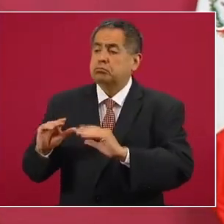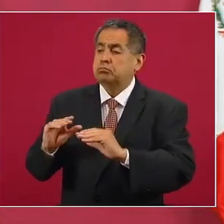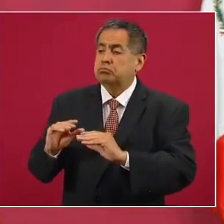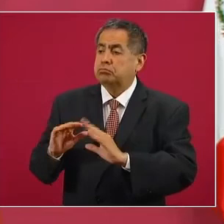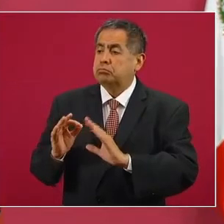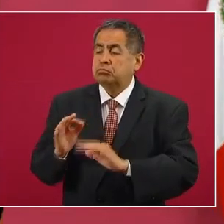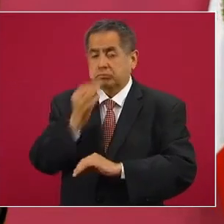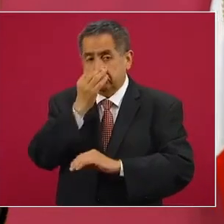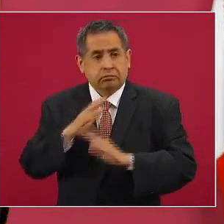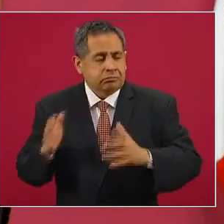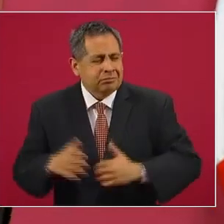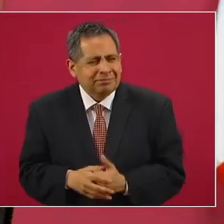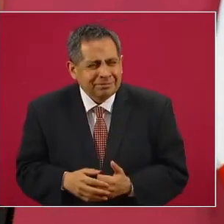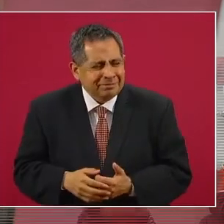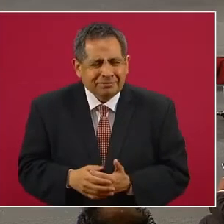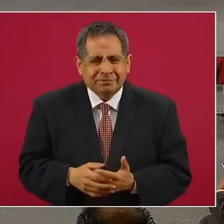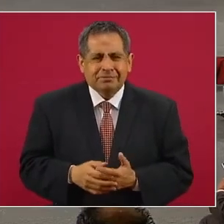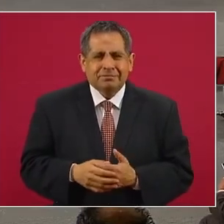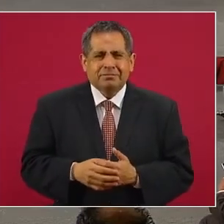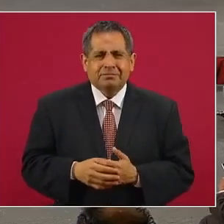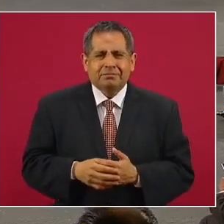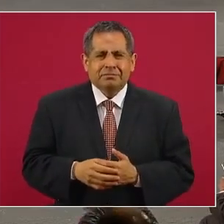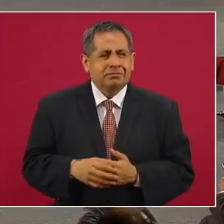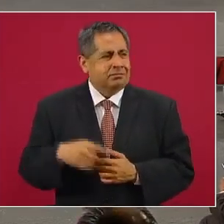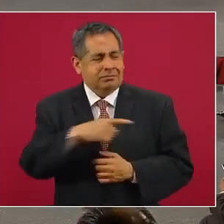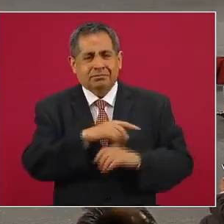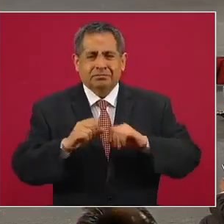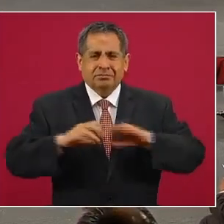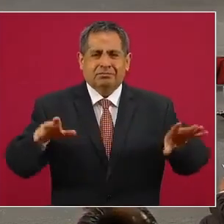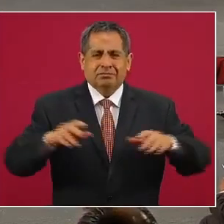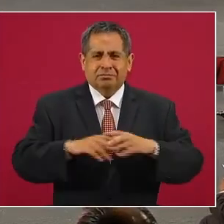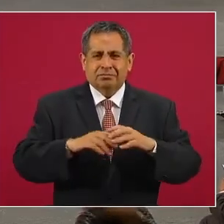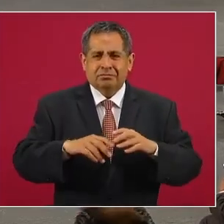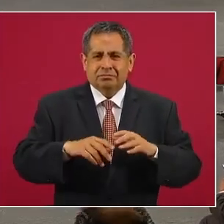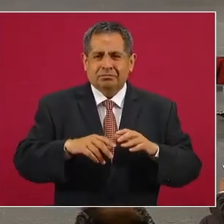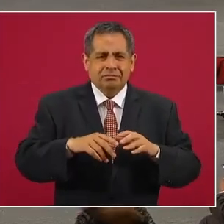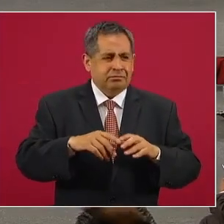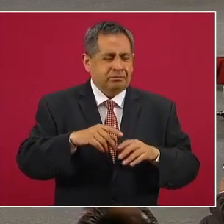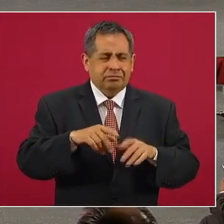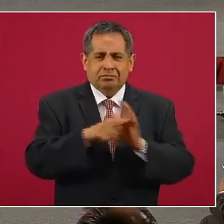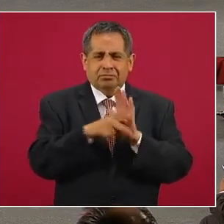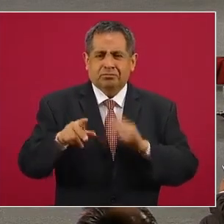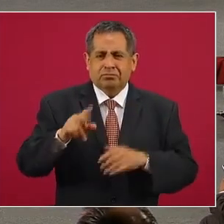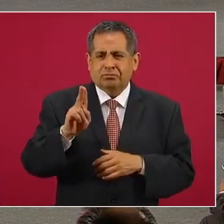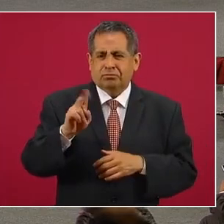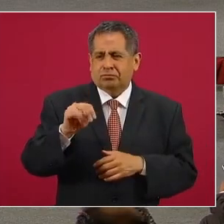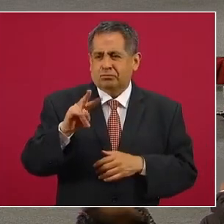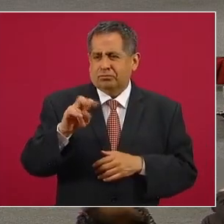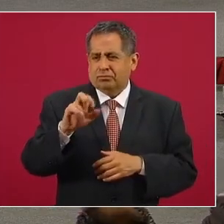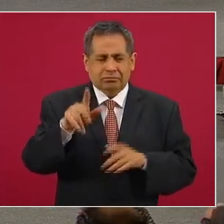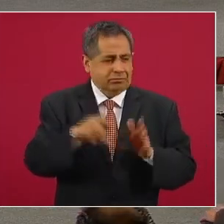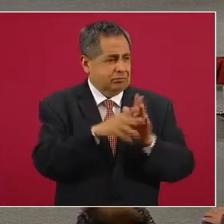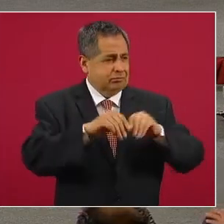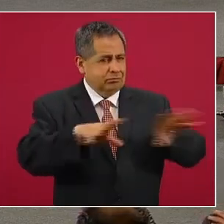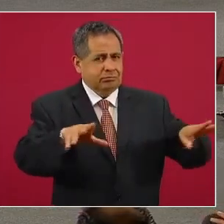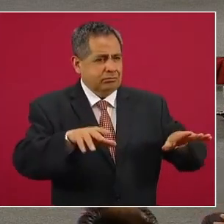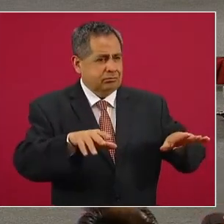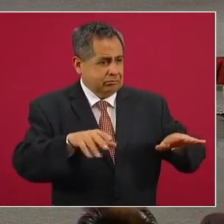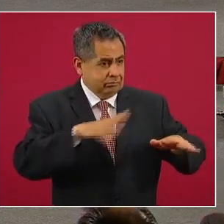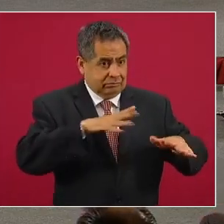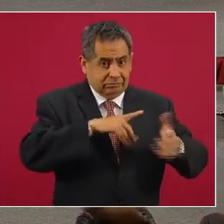Ha de haber aparecido esta nota en 8 columnas en el Universal. No. ¿En el